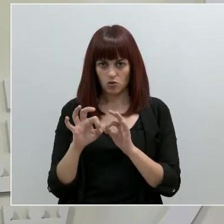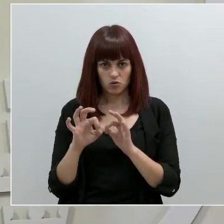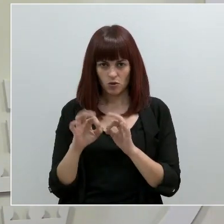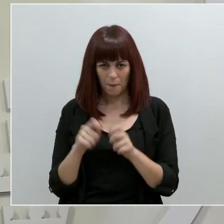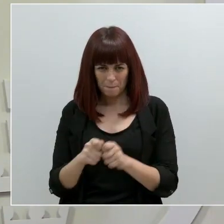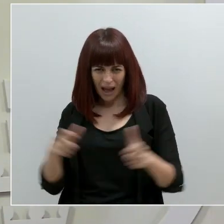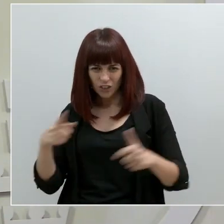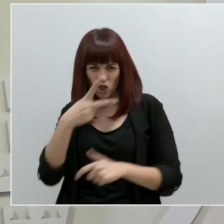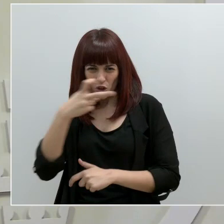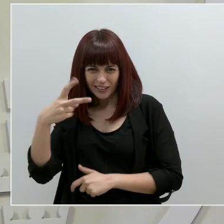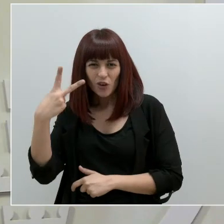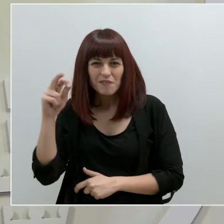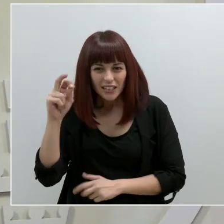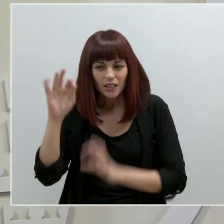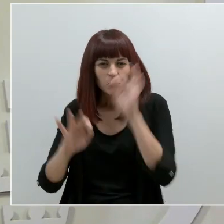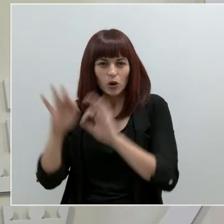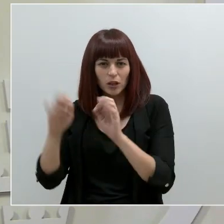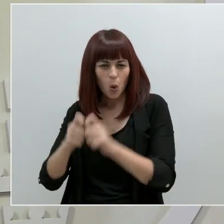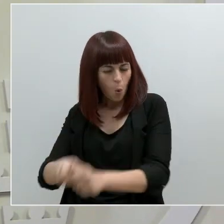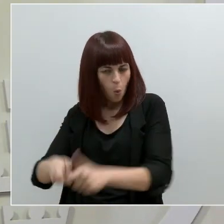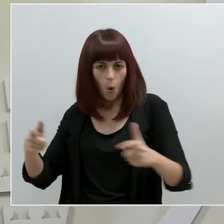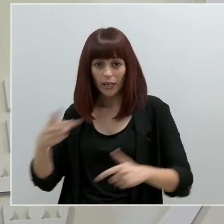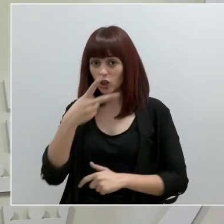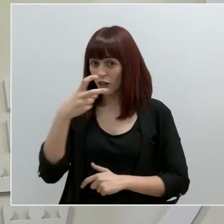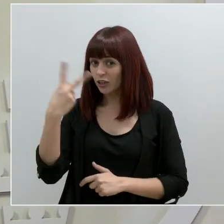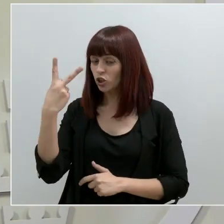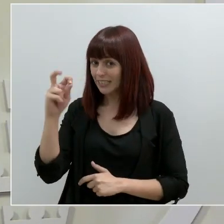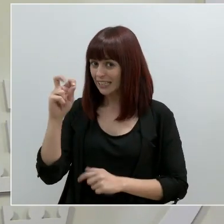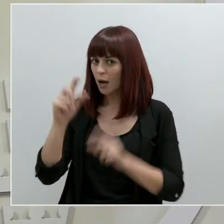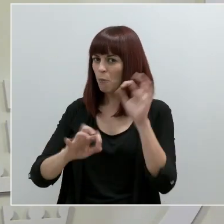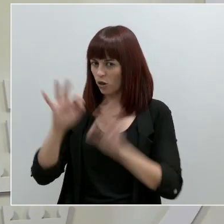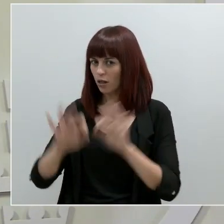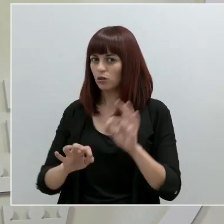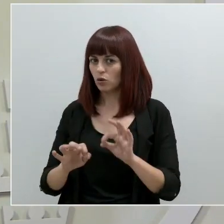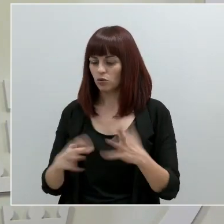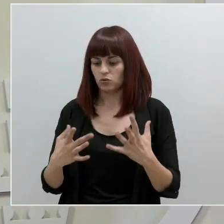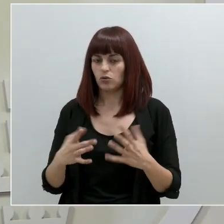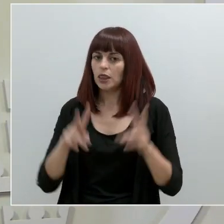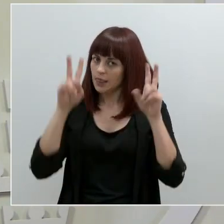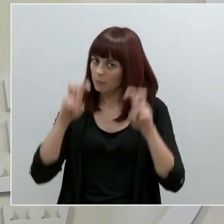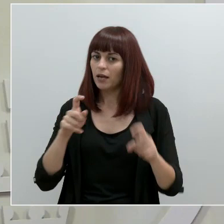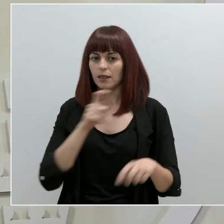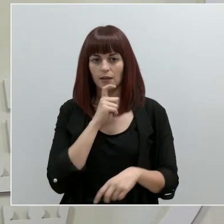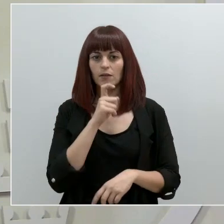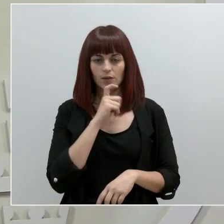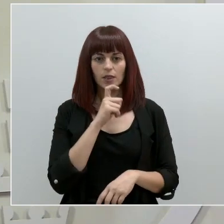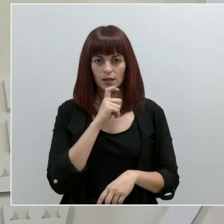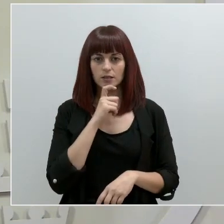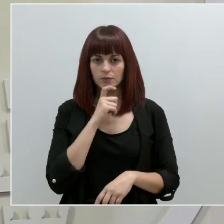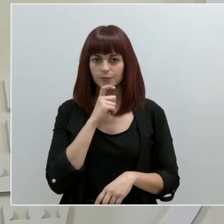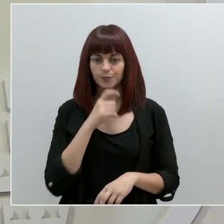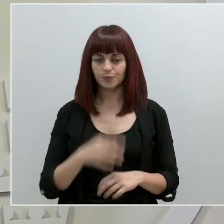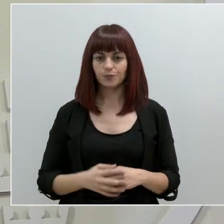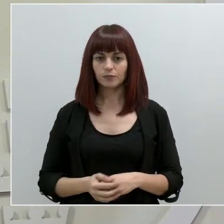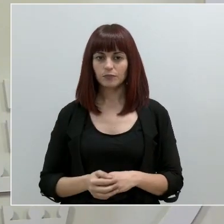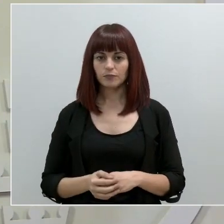aumentos del 220% y del 270%. Es decir, realmente cuestiones difíciles